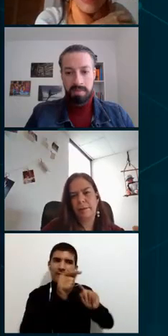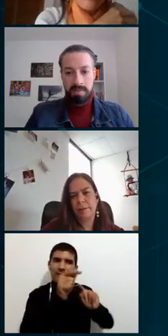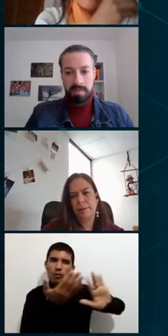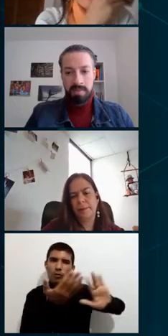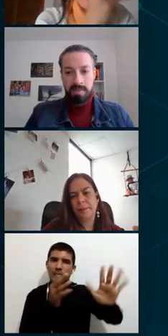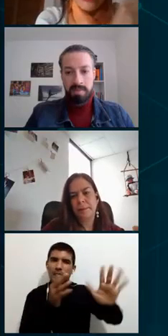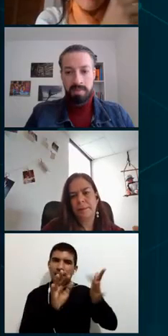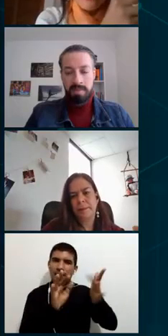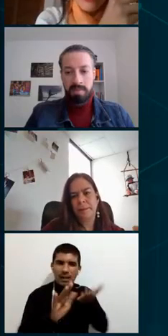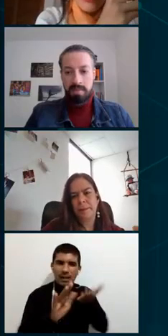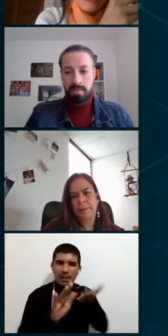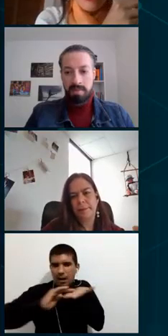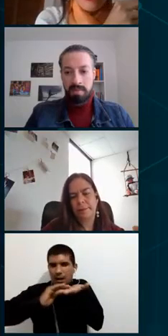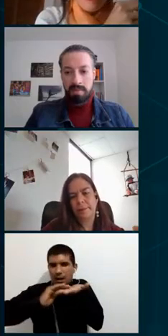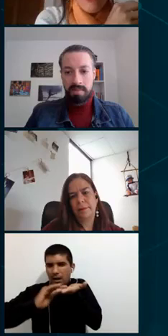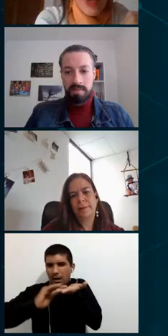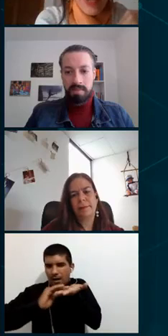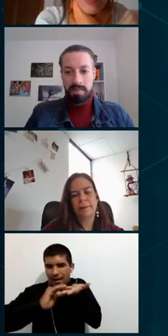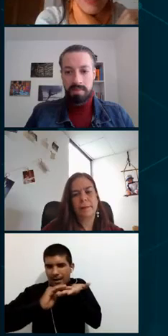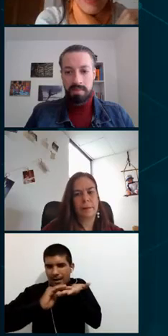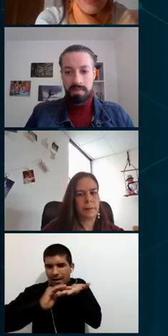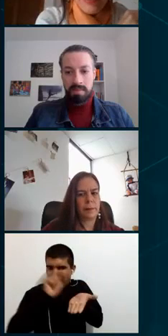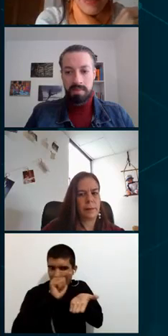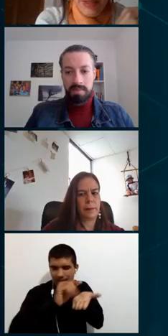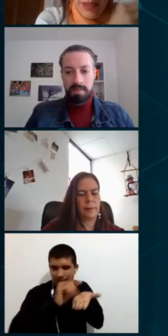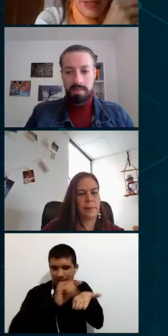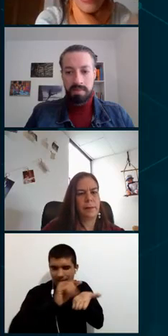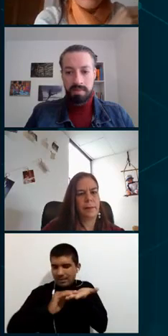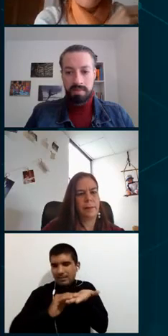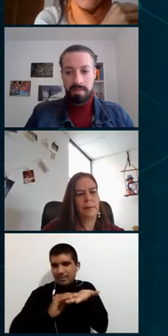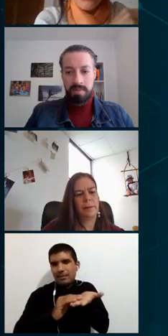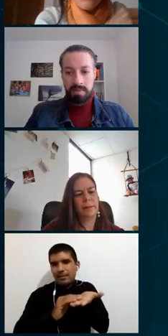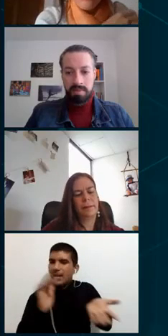queremos tratar y es cuando ya la persona fue